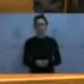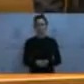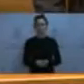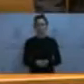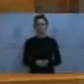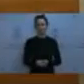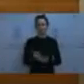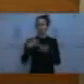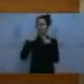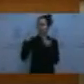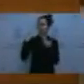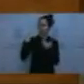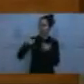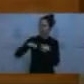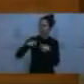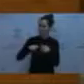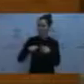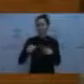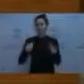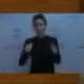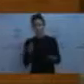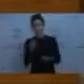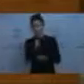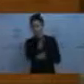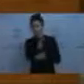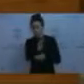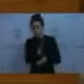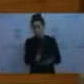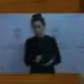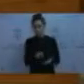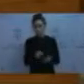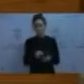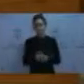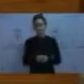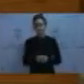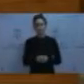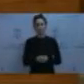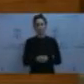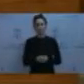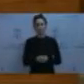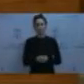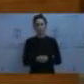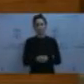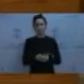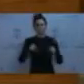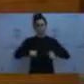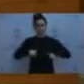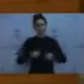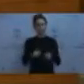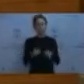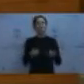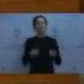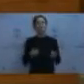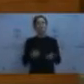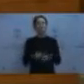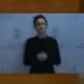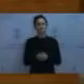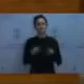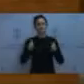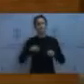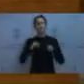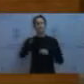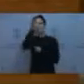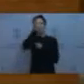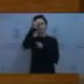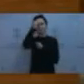Muchas gracias, señor presidente. La pregunta que formulamos en este pleno es la siguiente. ¿Considera el presidente del